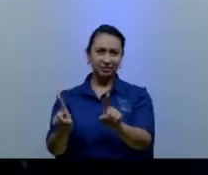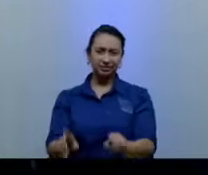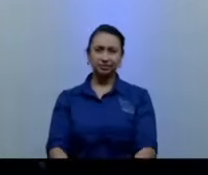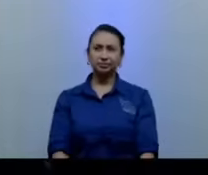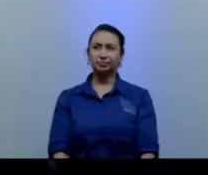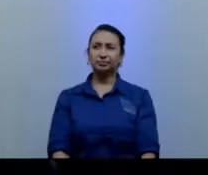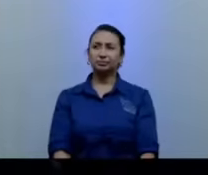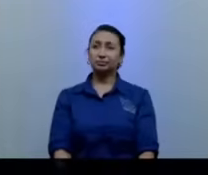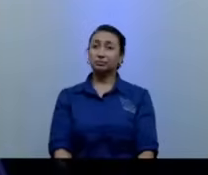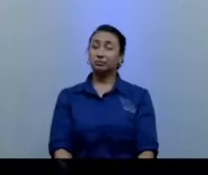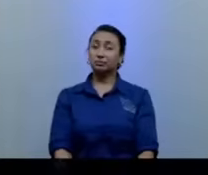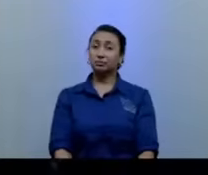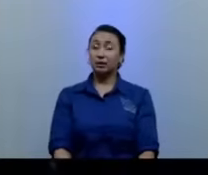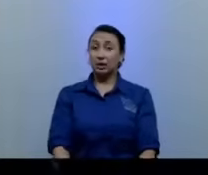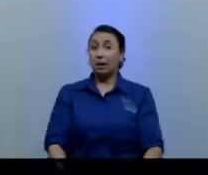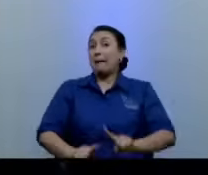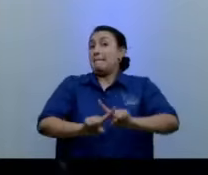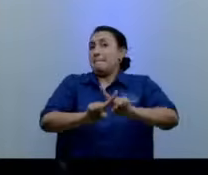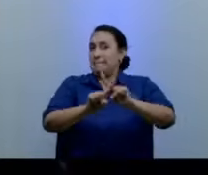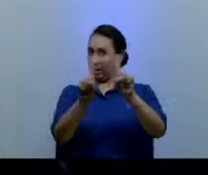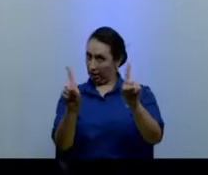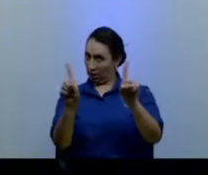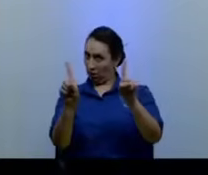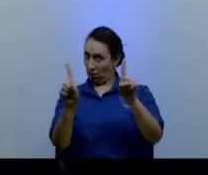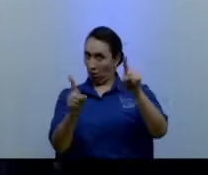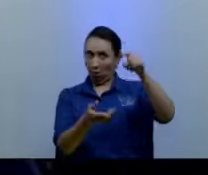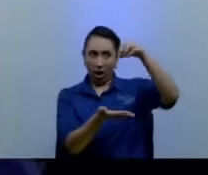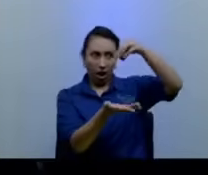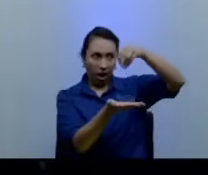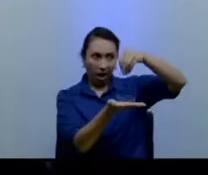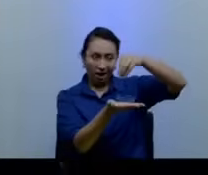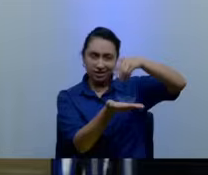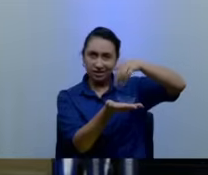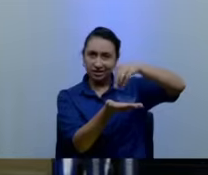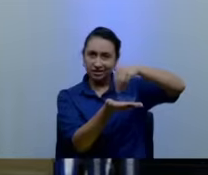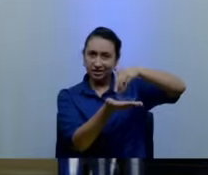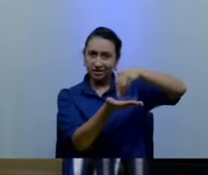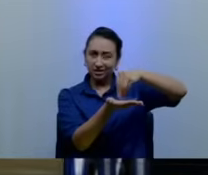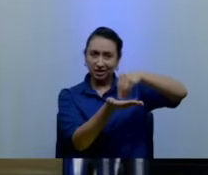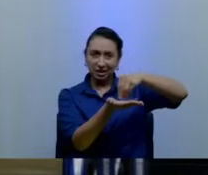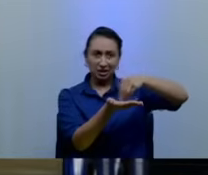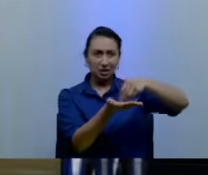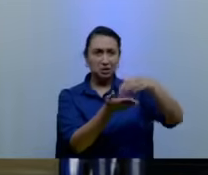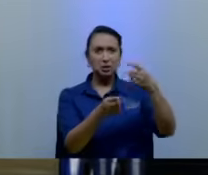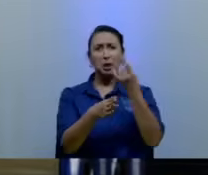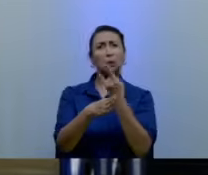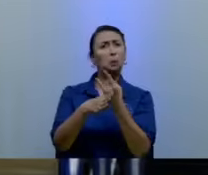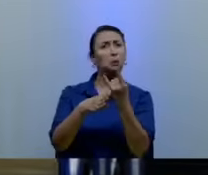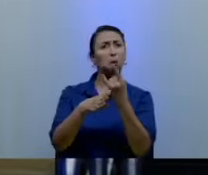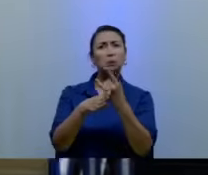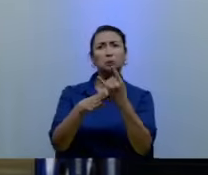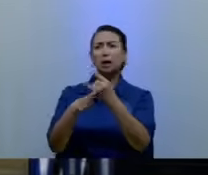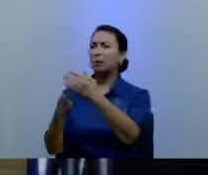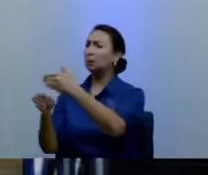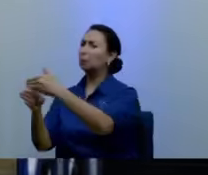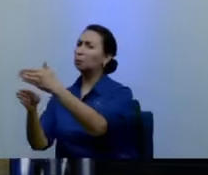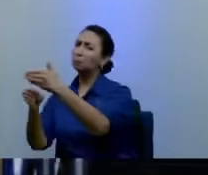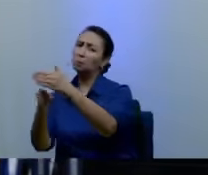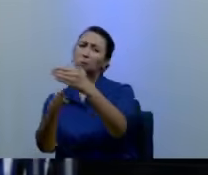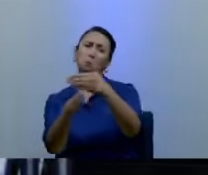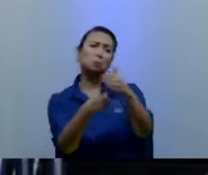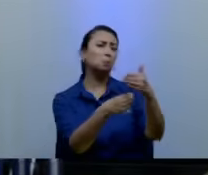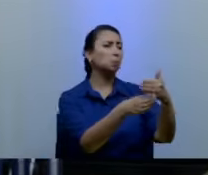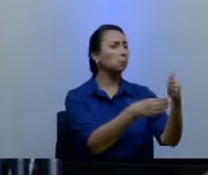Entonces ellos tenían diferentes. Pero la sal se la aceptaban en todos lados. Vaya pues, vaya. Era como el